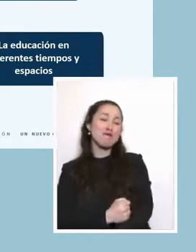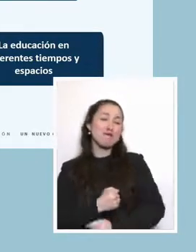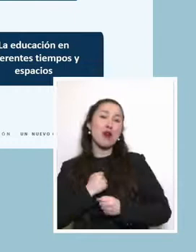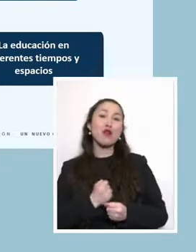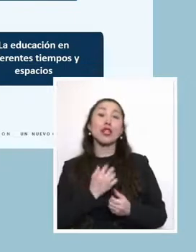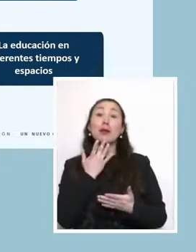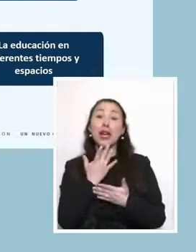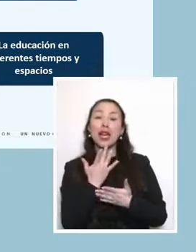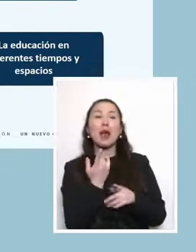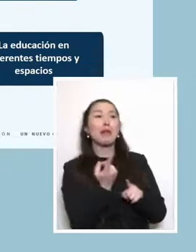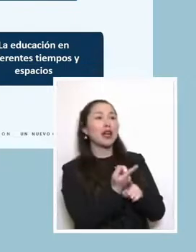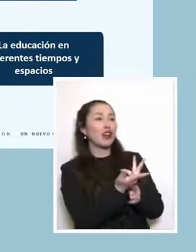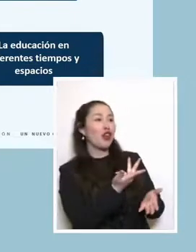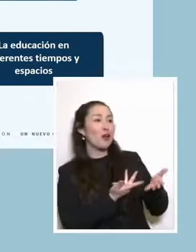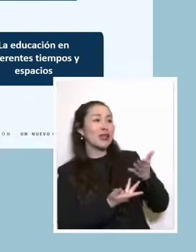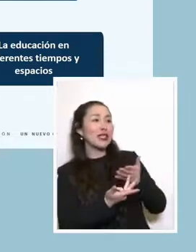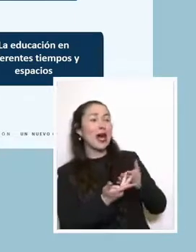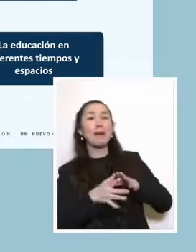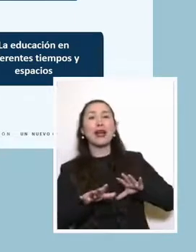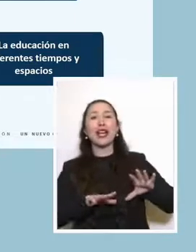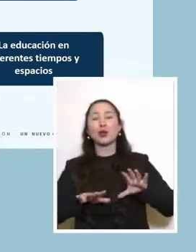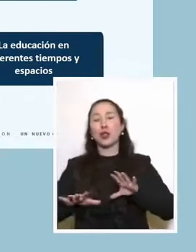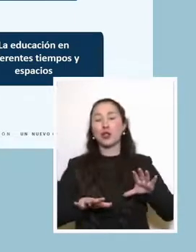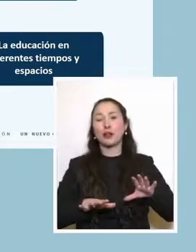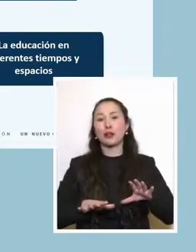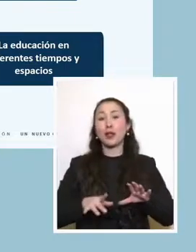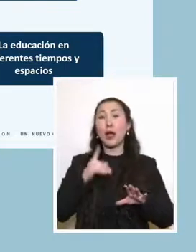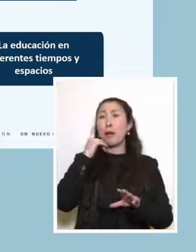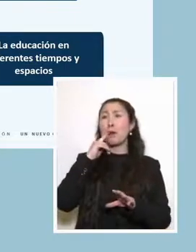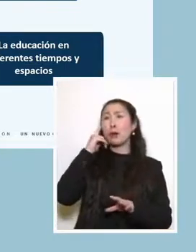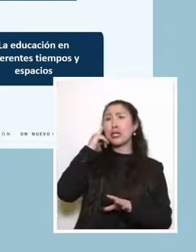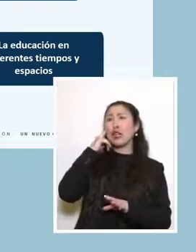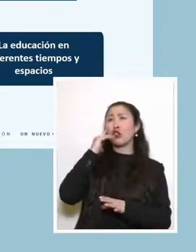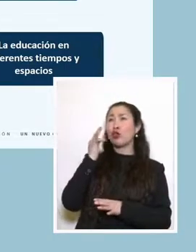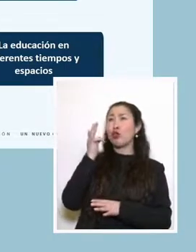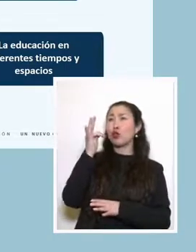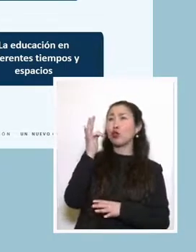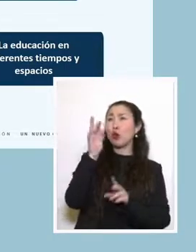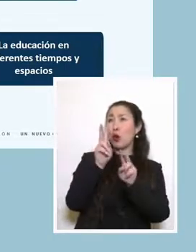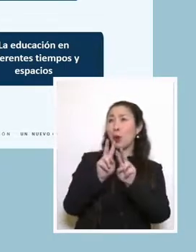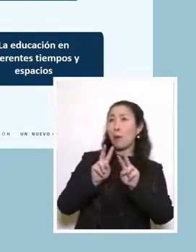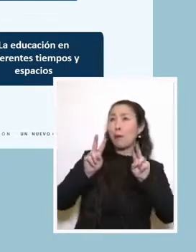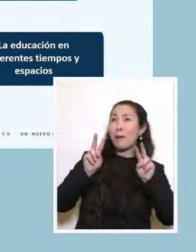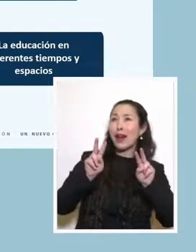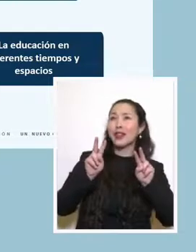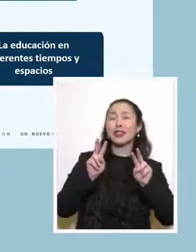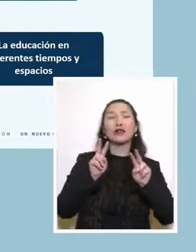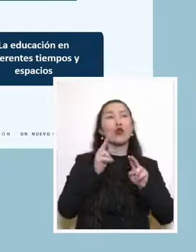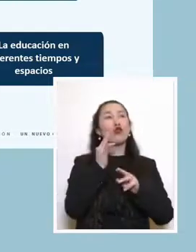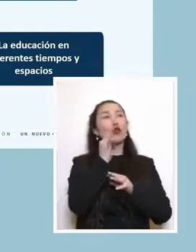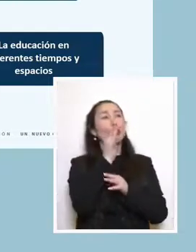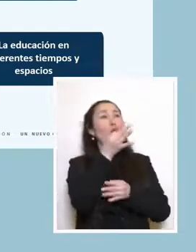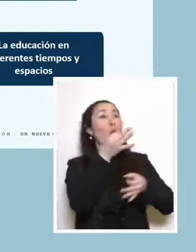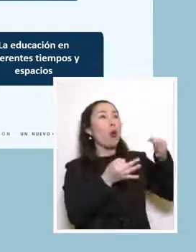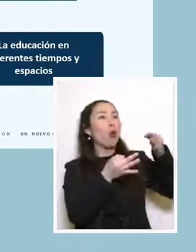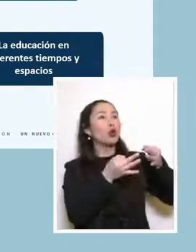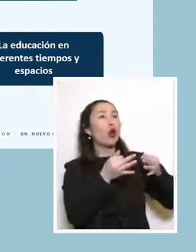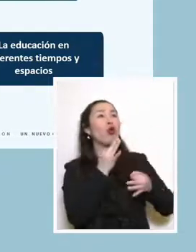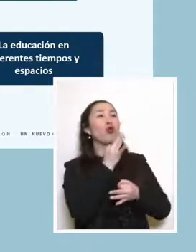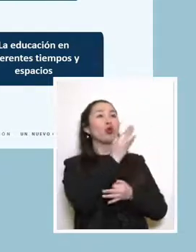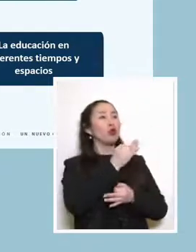la actuación. Pero para forjar futuros pacíficos, justos y sostenibles, es